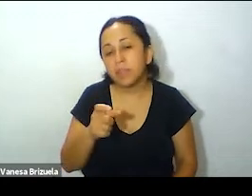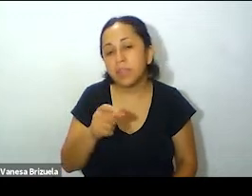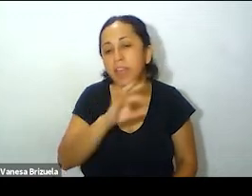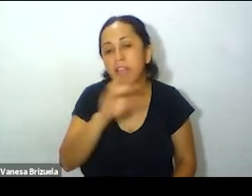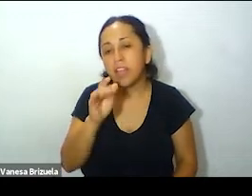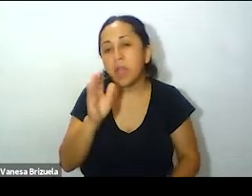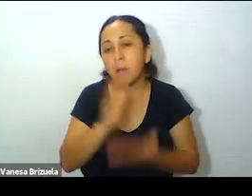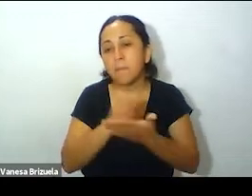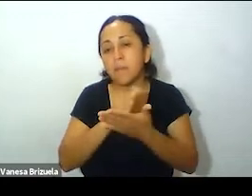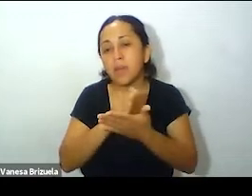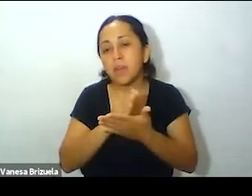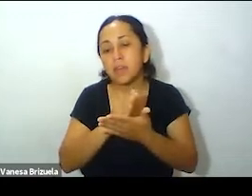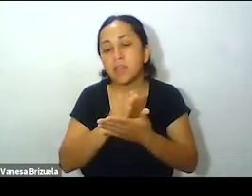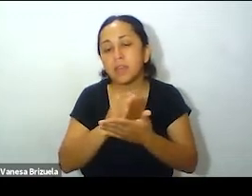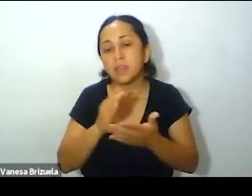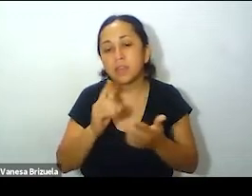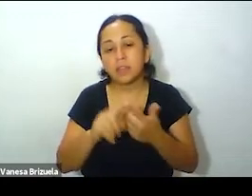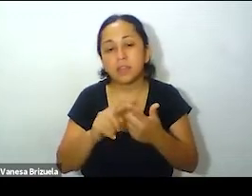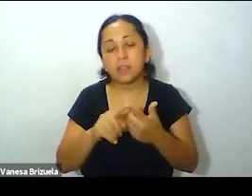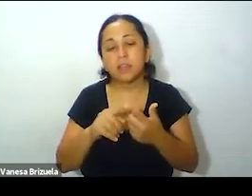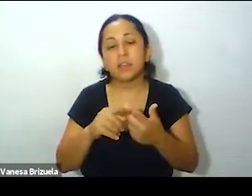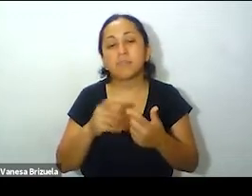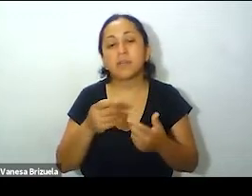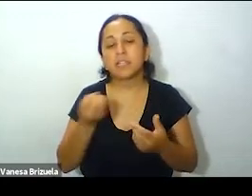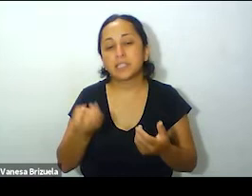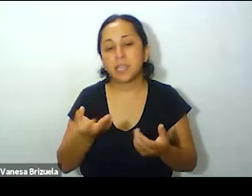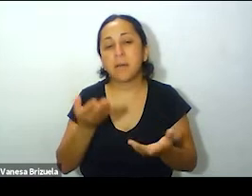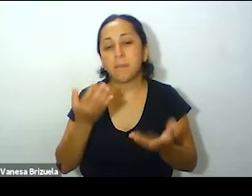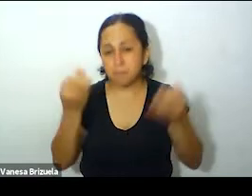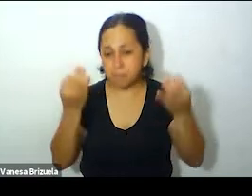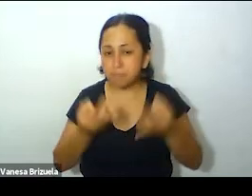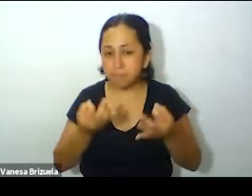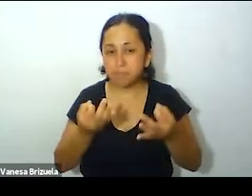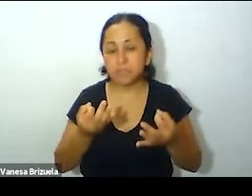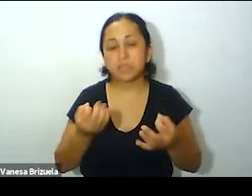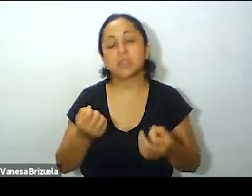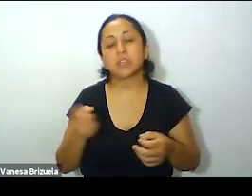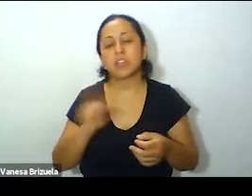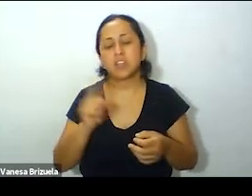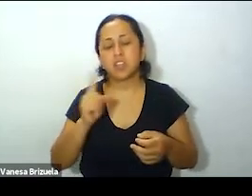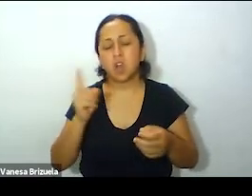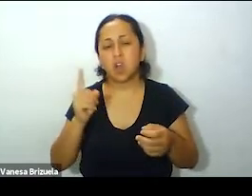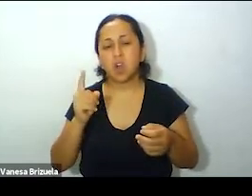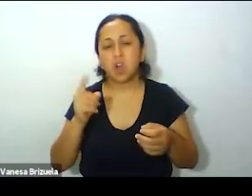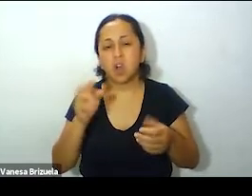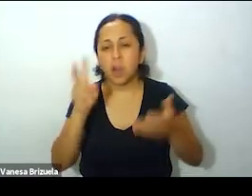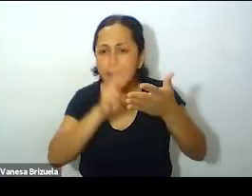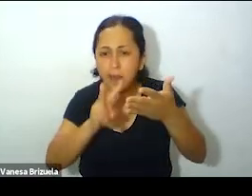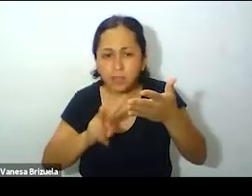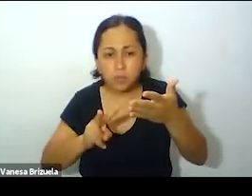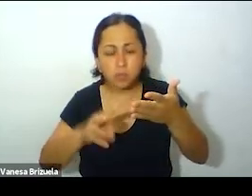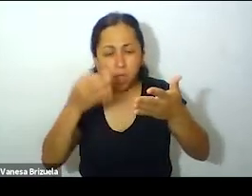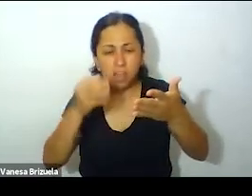tengan tantas decoraciones para que así el mensaje sea un poco más efectivo y no se pierda